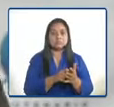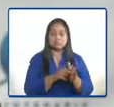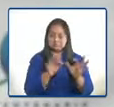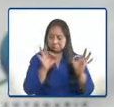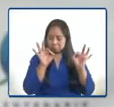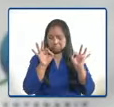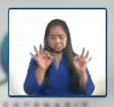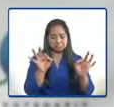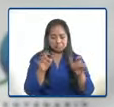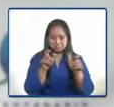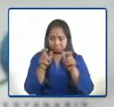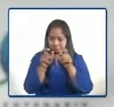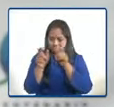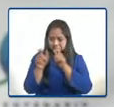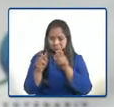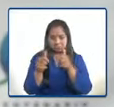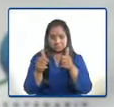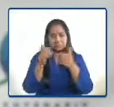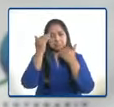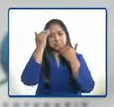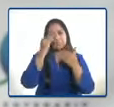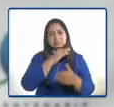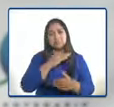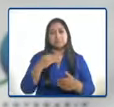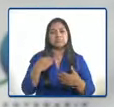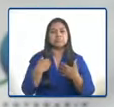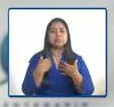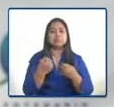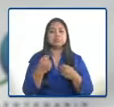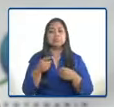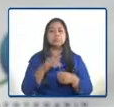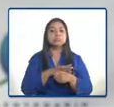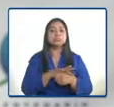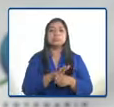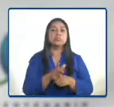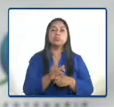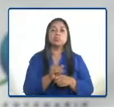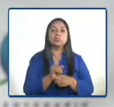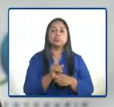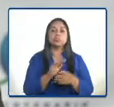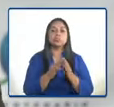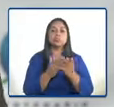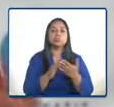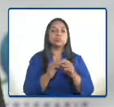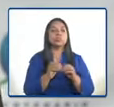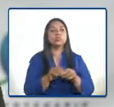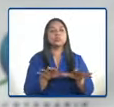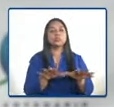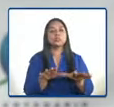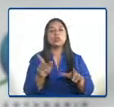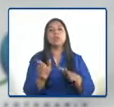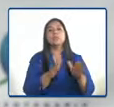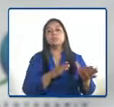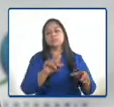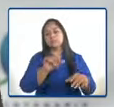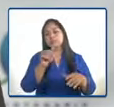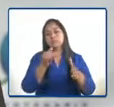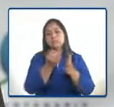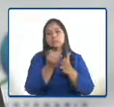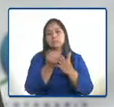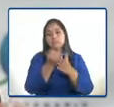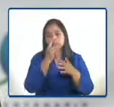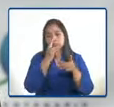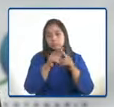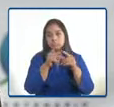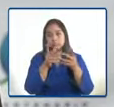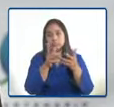bien controlados gracias al Ministerio de Salud, que el COVID no ha llegado a las comunidades. Por supuesto, con las demás instituciones se han